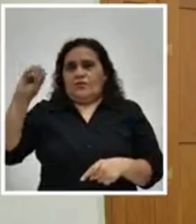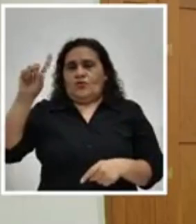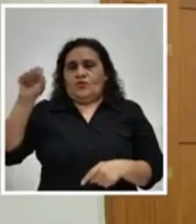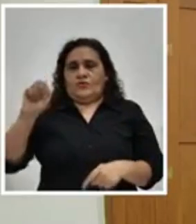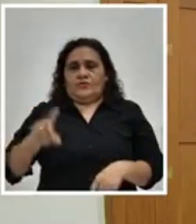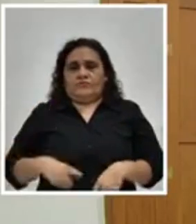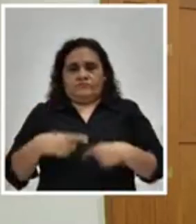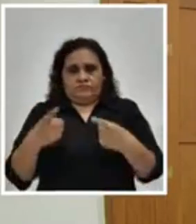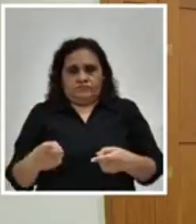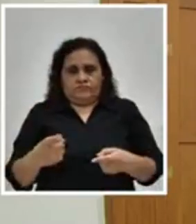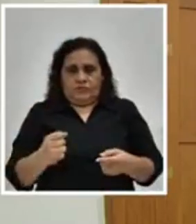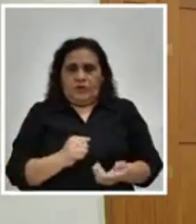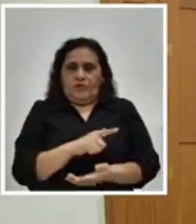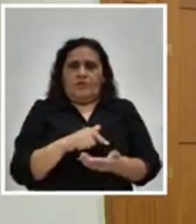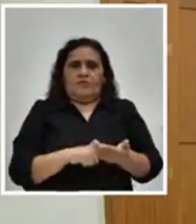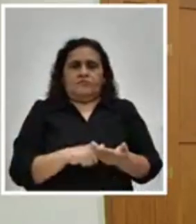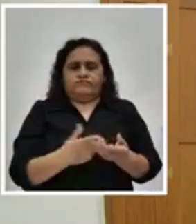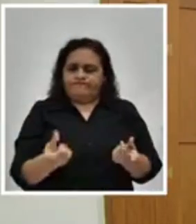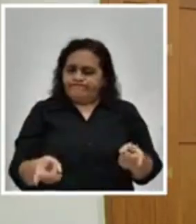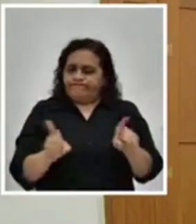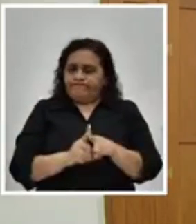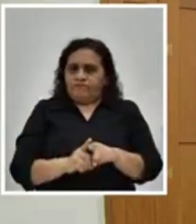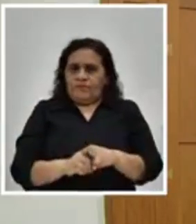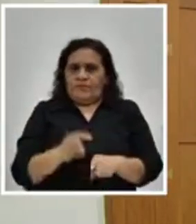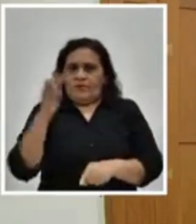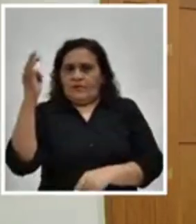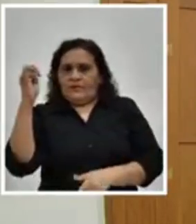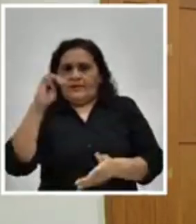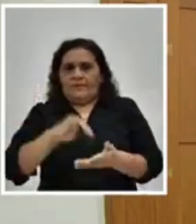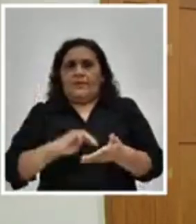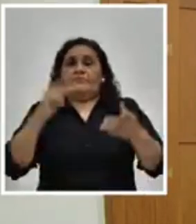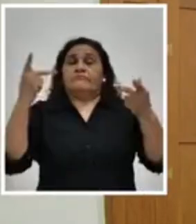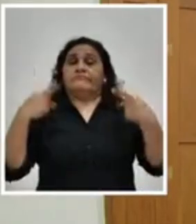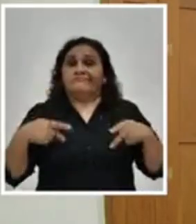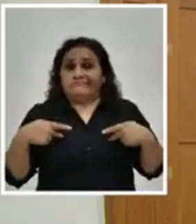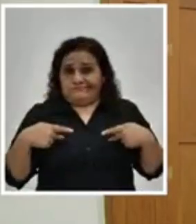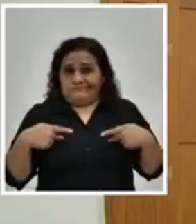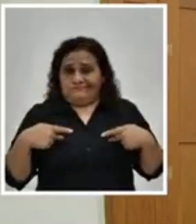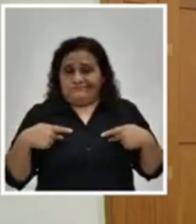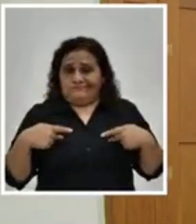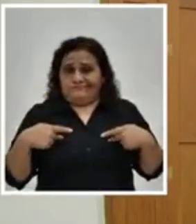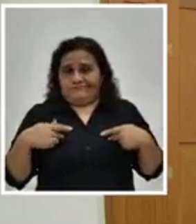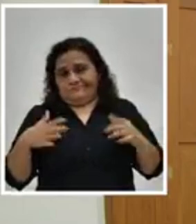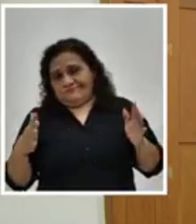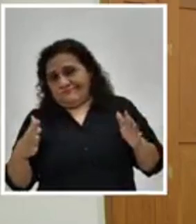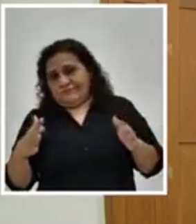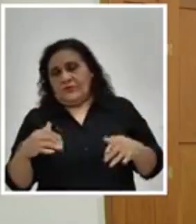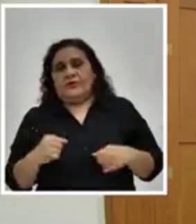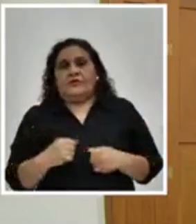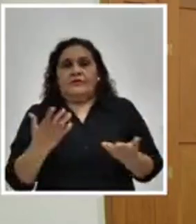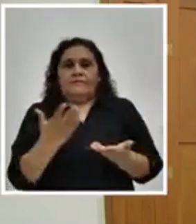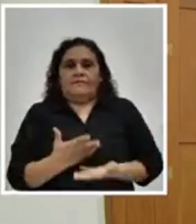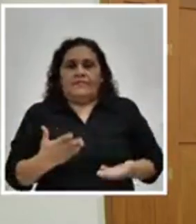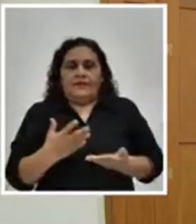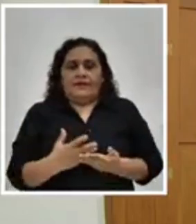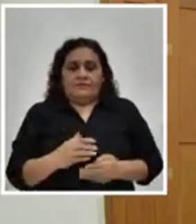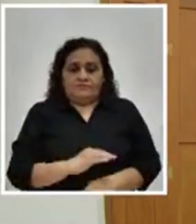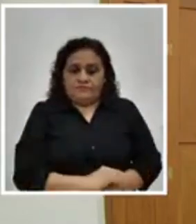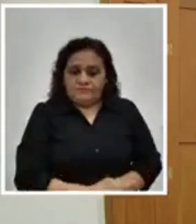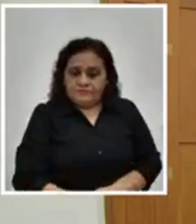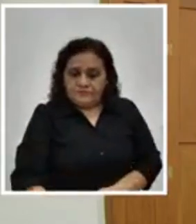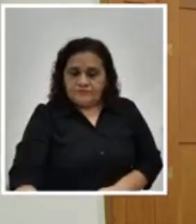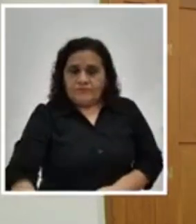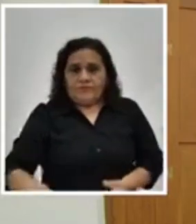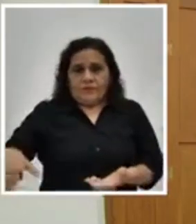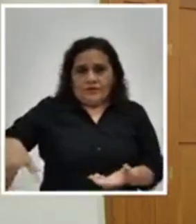de esparcimiento dignos para más de 3.000 habitantes. Además, se ha llevado a cabo la pavimentación de calles y